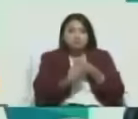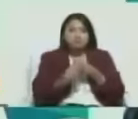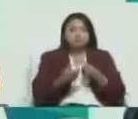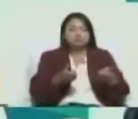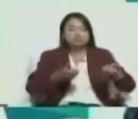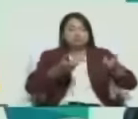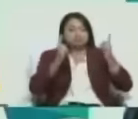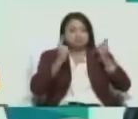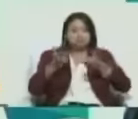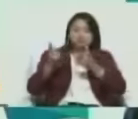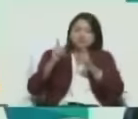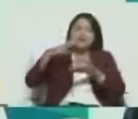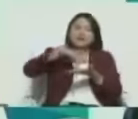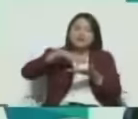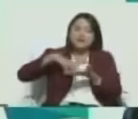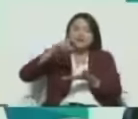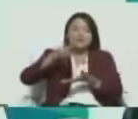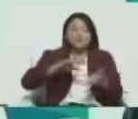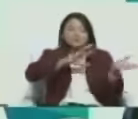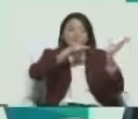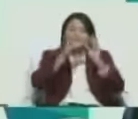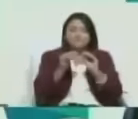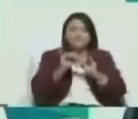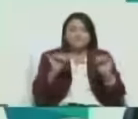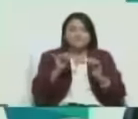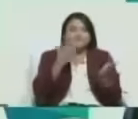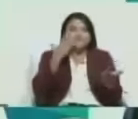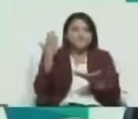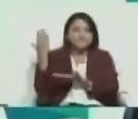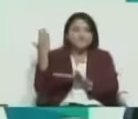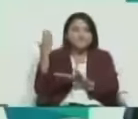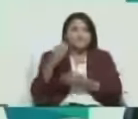los comandos de campañas regionales. Es la información que se genera hasta ahora. Muchachos, regresamos con ustedes al estudio. Adelante.